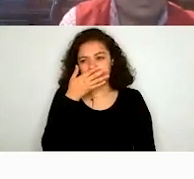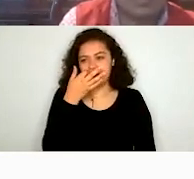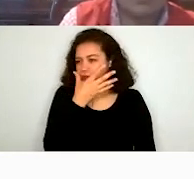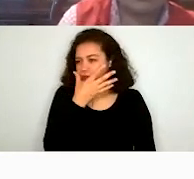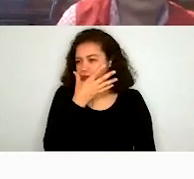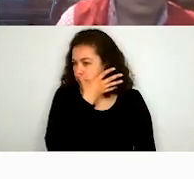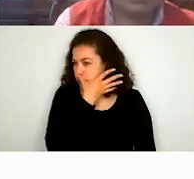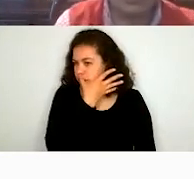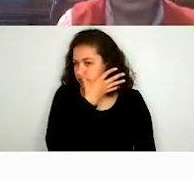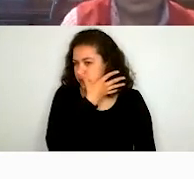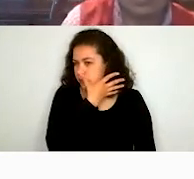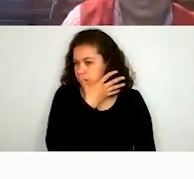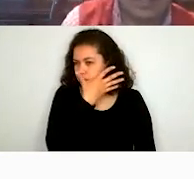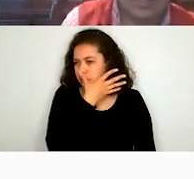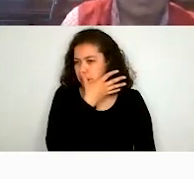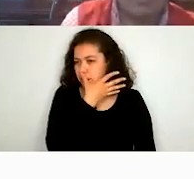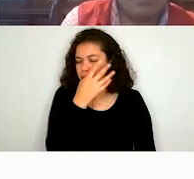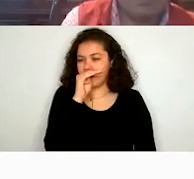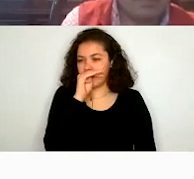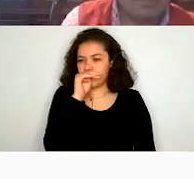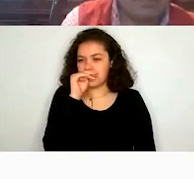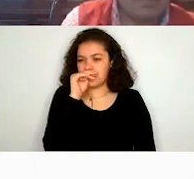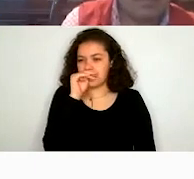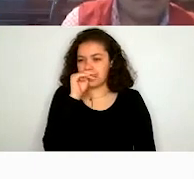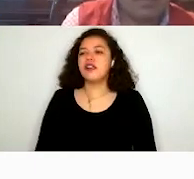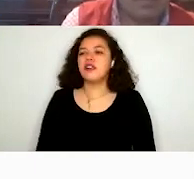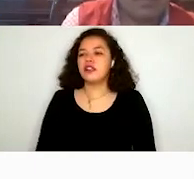¿Qué hacemos nosotros en este tema?